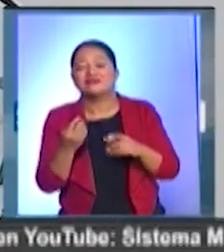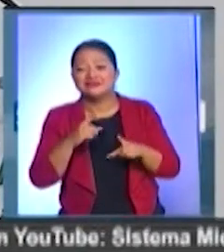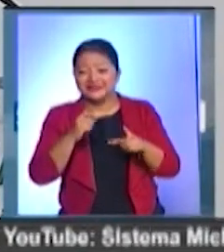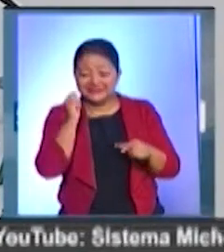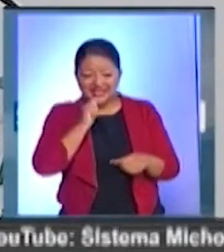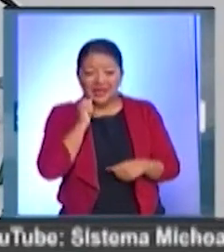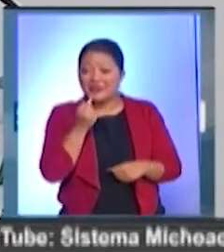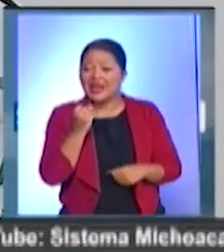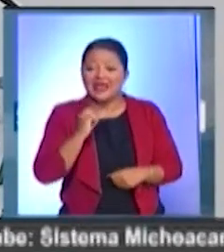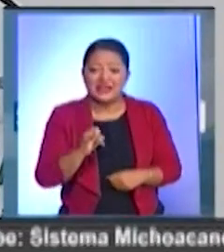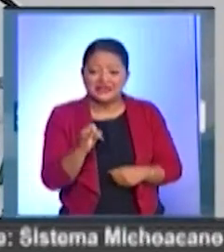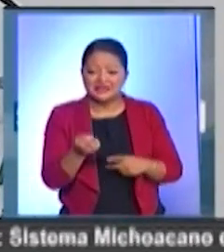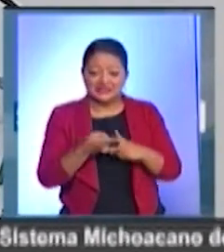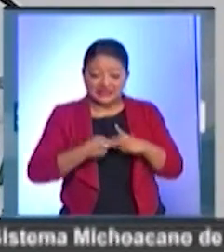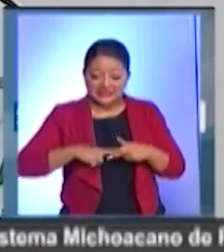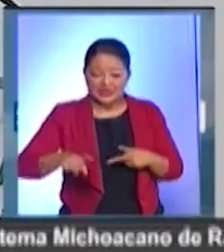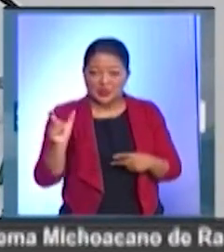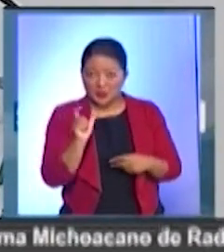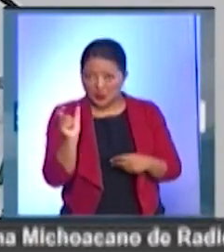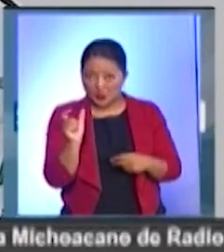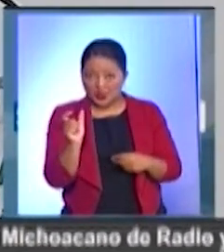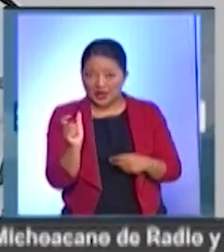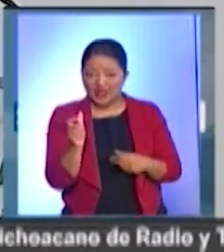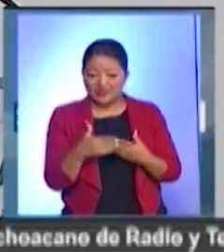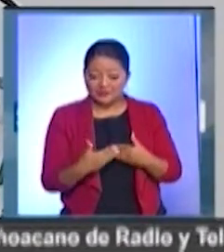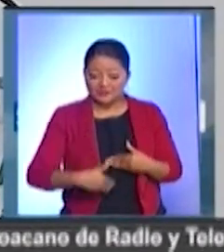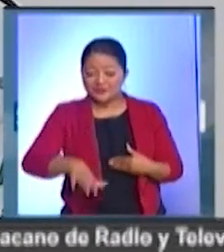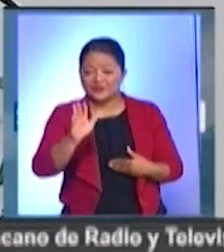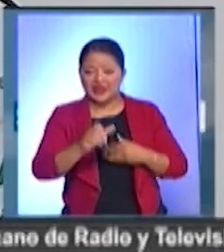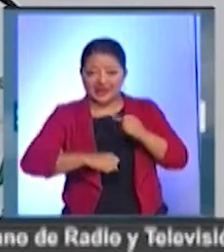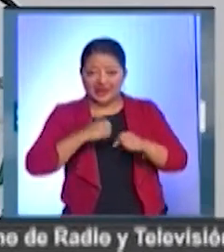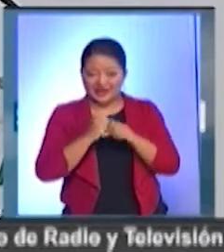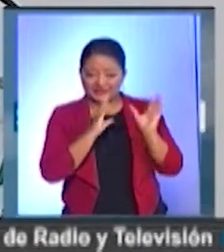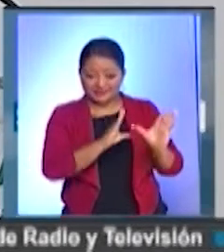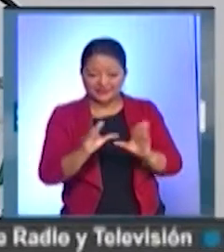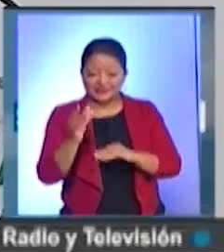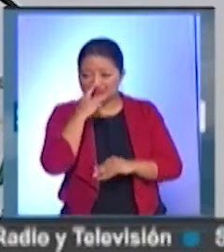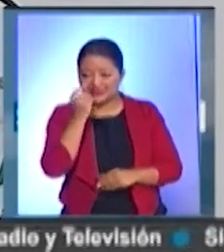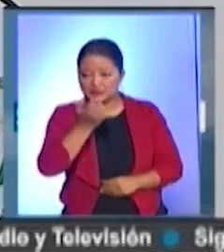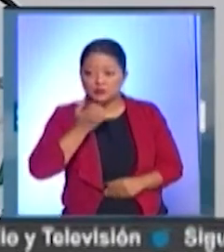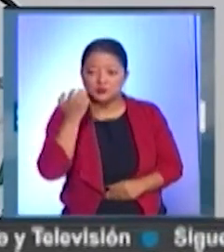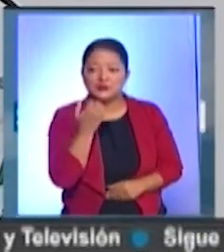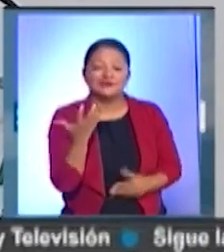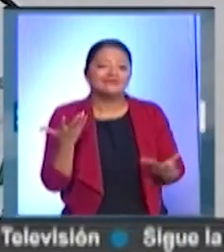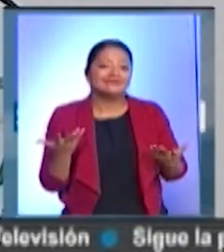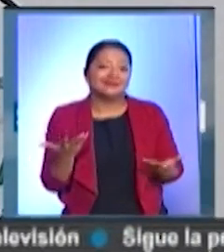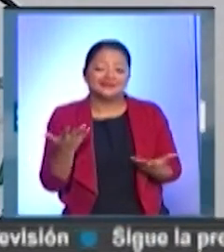scola y esto y esta hora